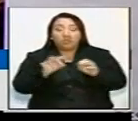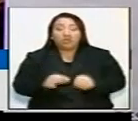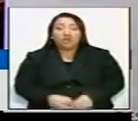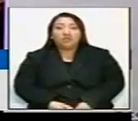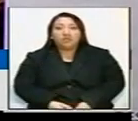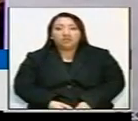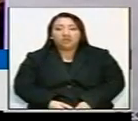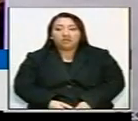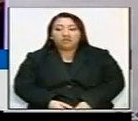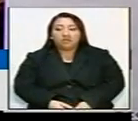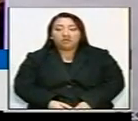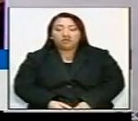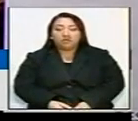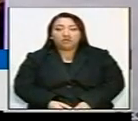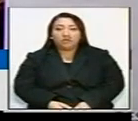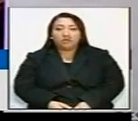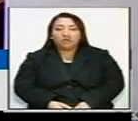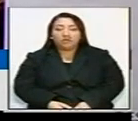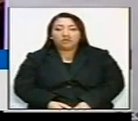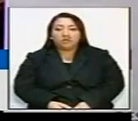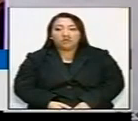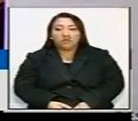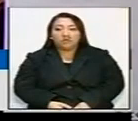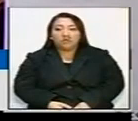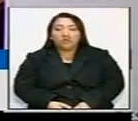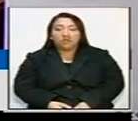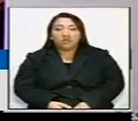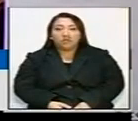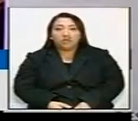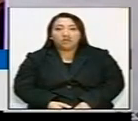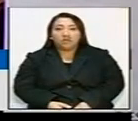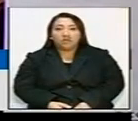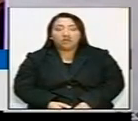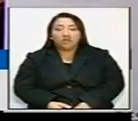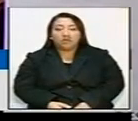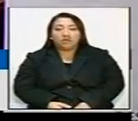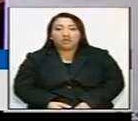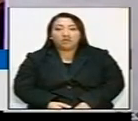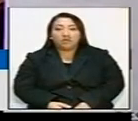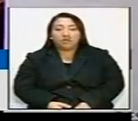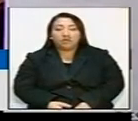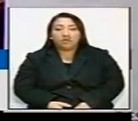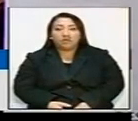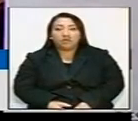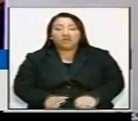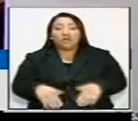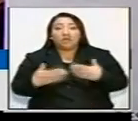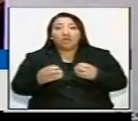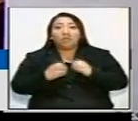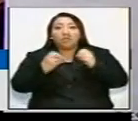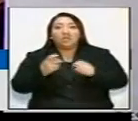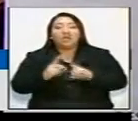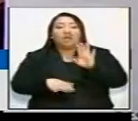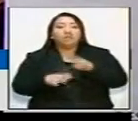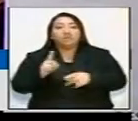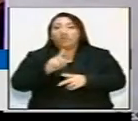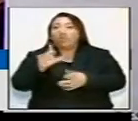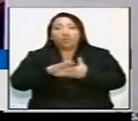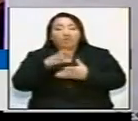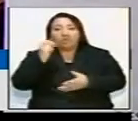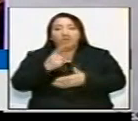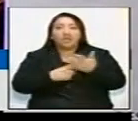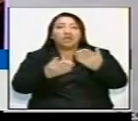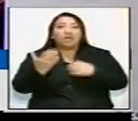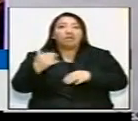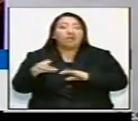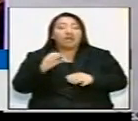a lograr las expectativas del público, de dar una oportunidad a aquellos que normalmente no comprenderían qué es lo que van